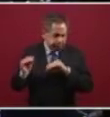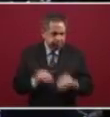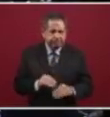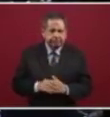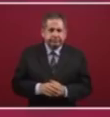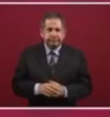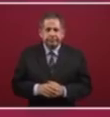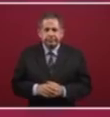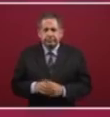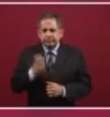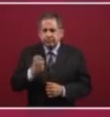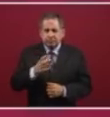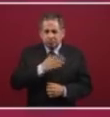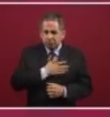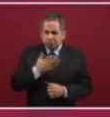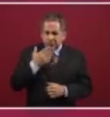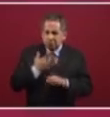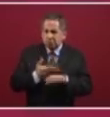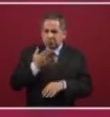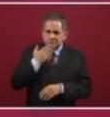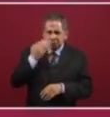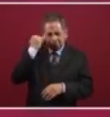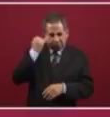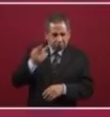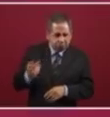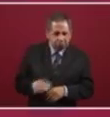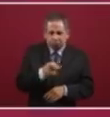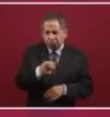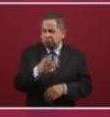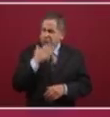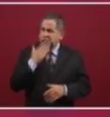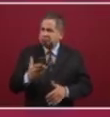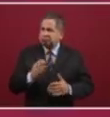Por eso es muy buena tu pregunta,